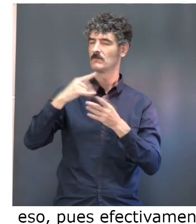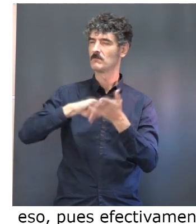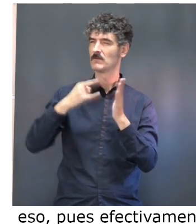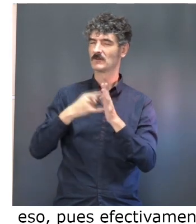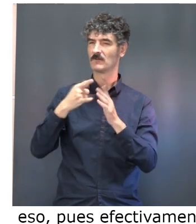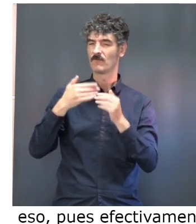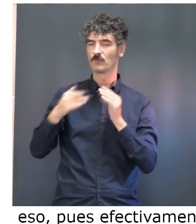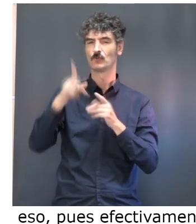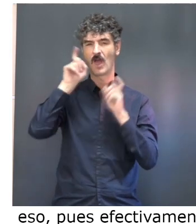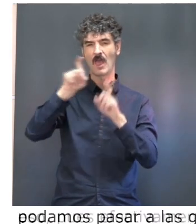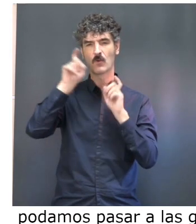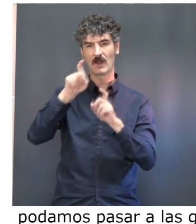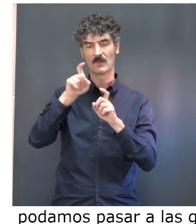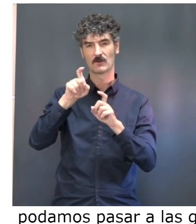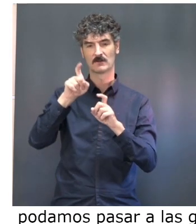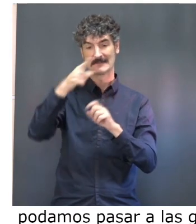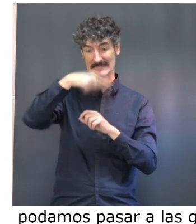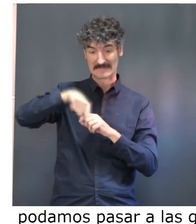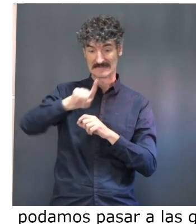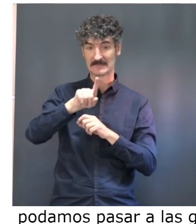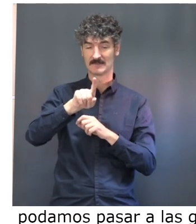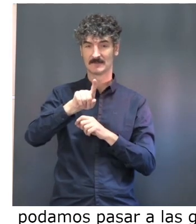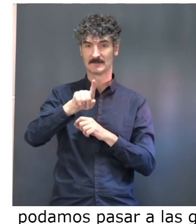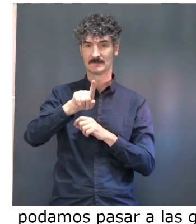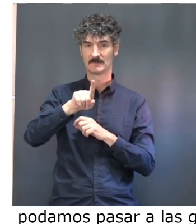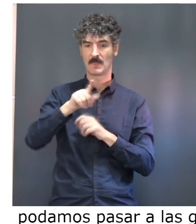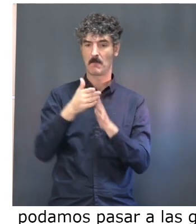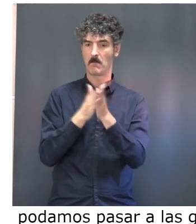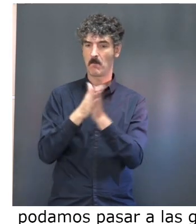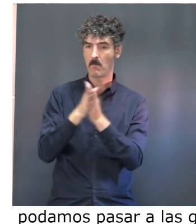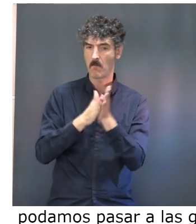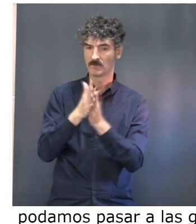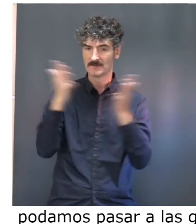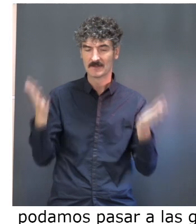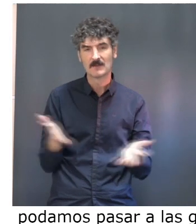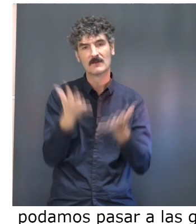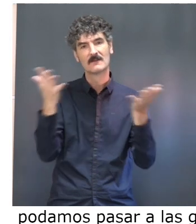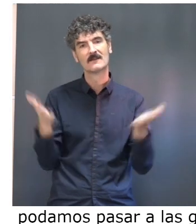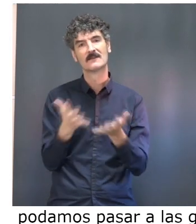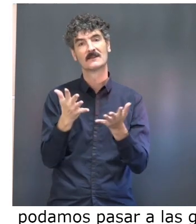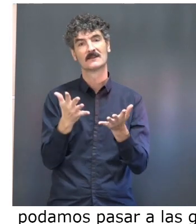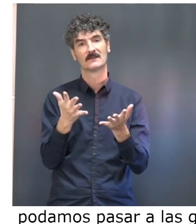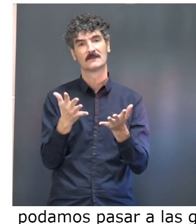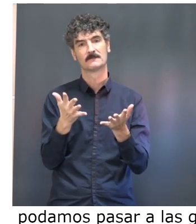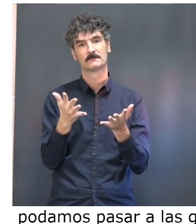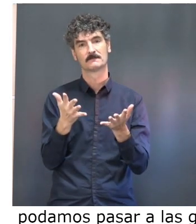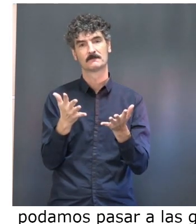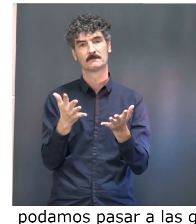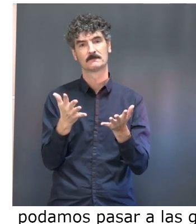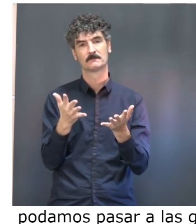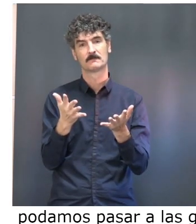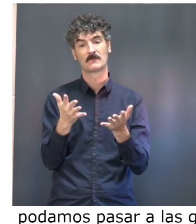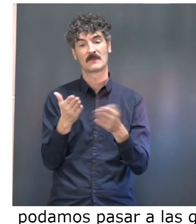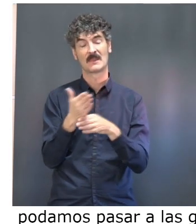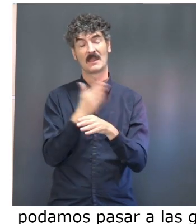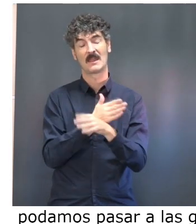que pues esa motivación que quizá había hace